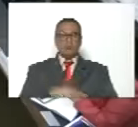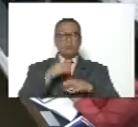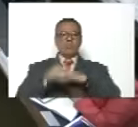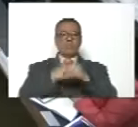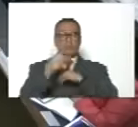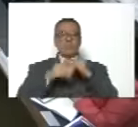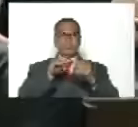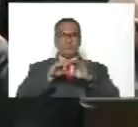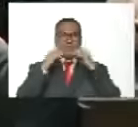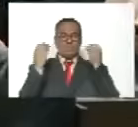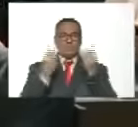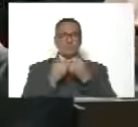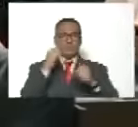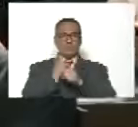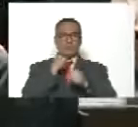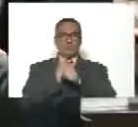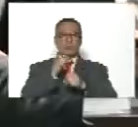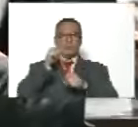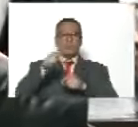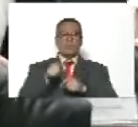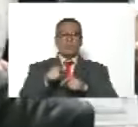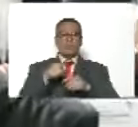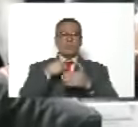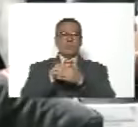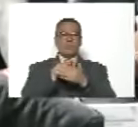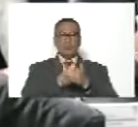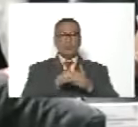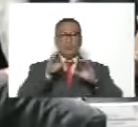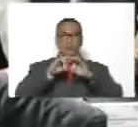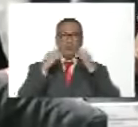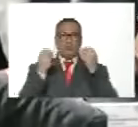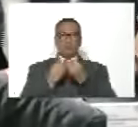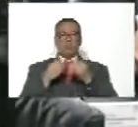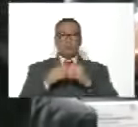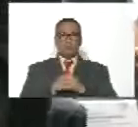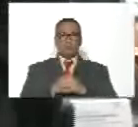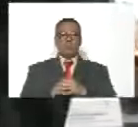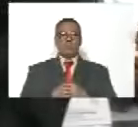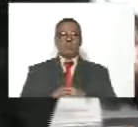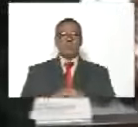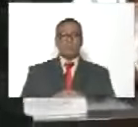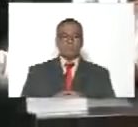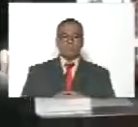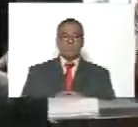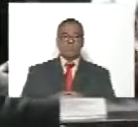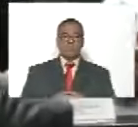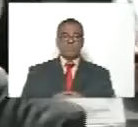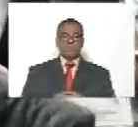Aplicables para organización, funcionamiento y financiamiento de las organizaciones. Y por ahí se va.